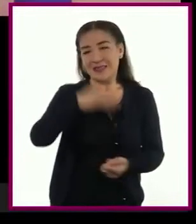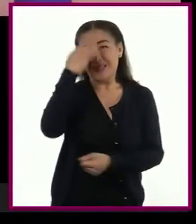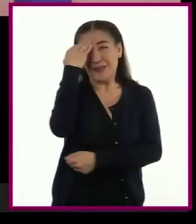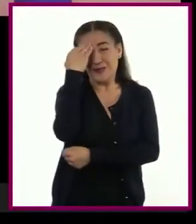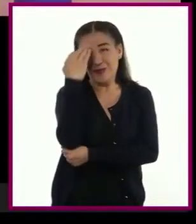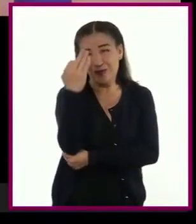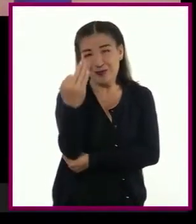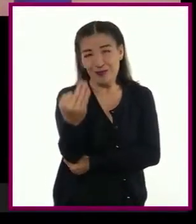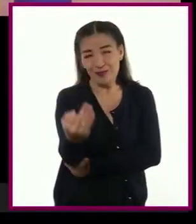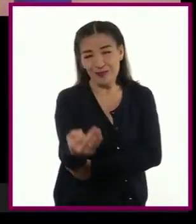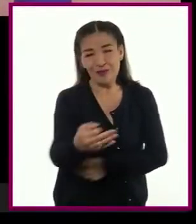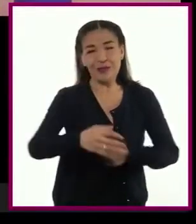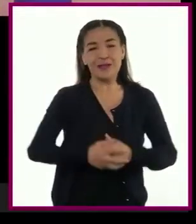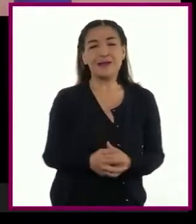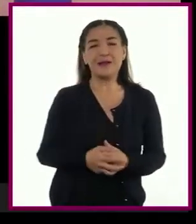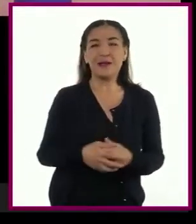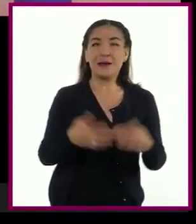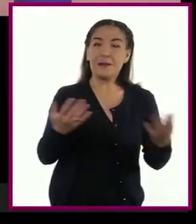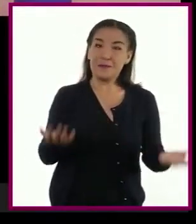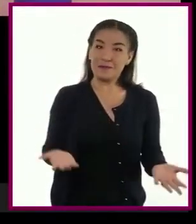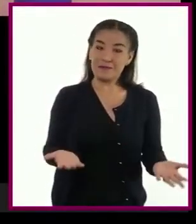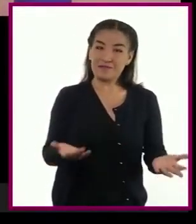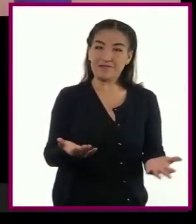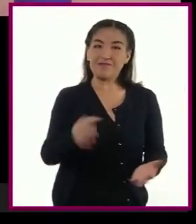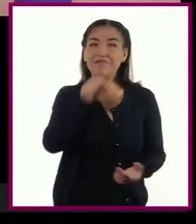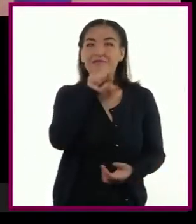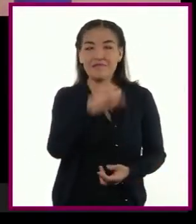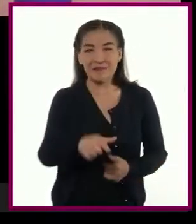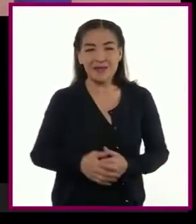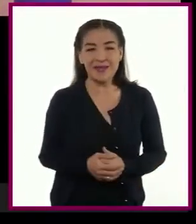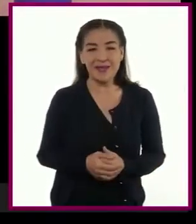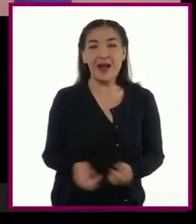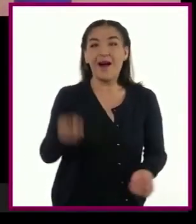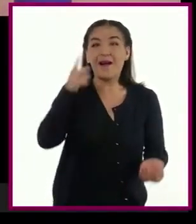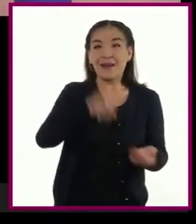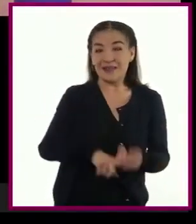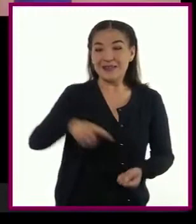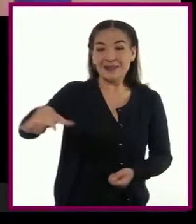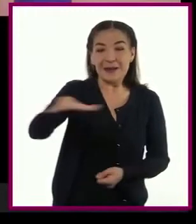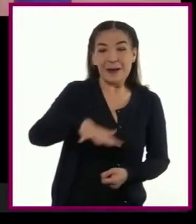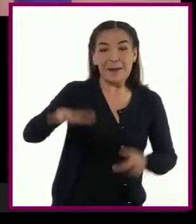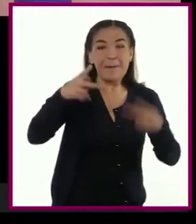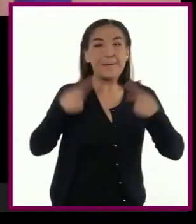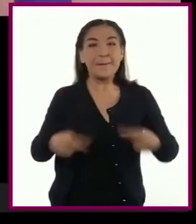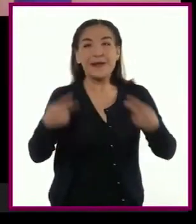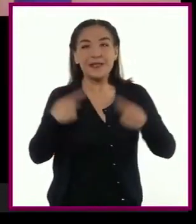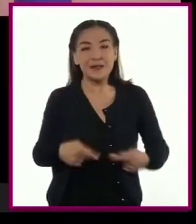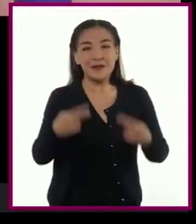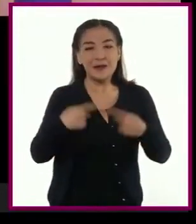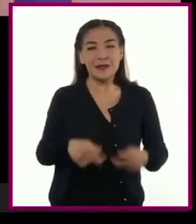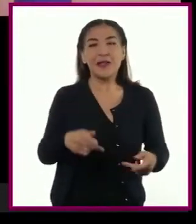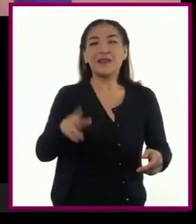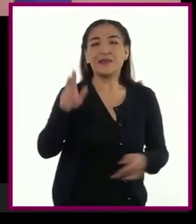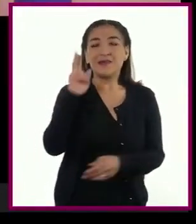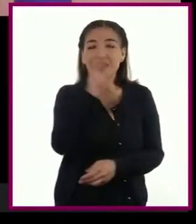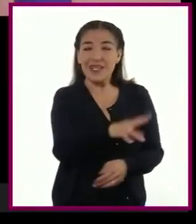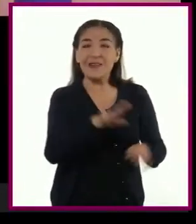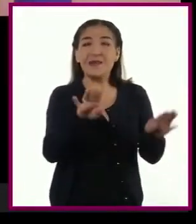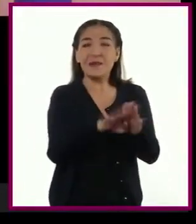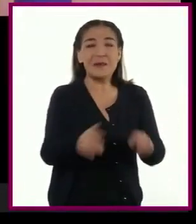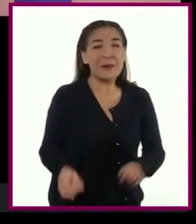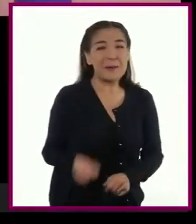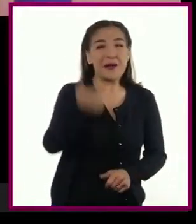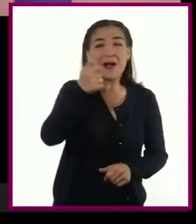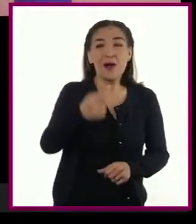tiempo. Sin embargo, mientras el resto de la clase se encontraba apenas haciendo las